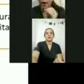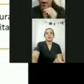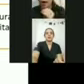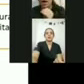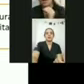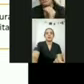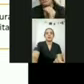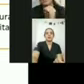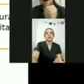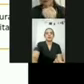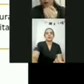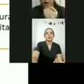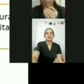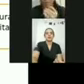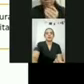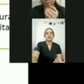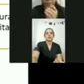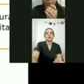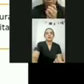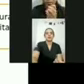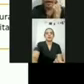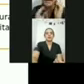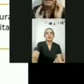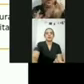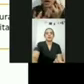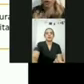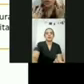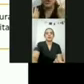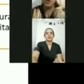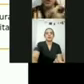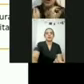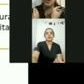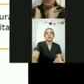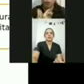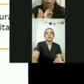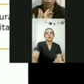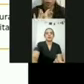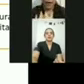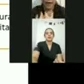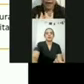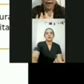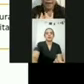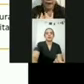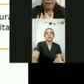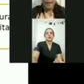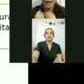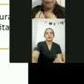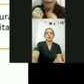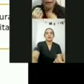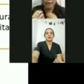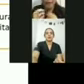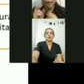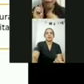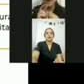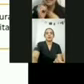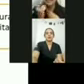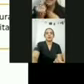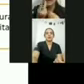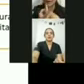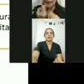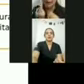forma gráfica, en el cual como resultado se obtuvo que gráficamente